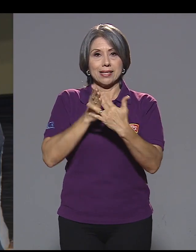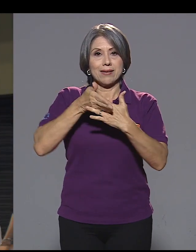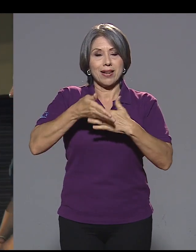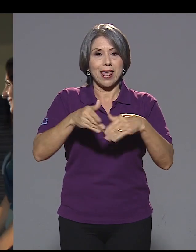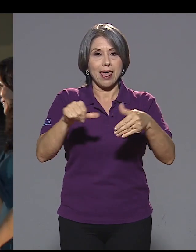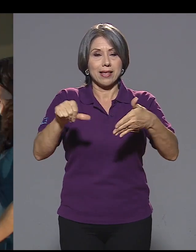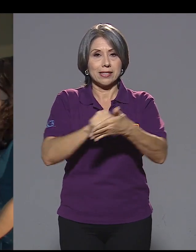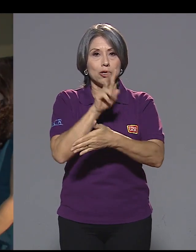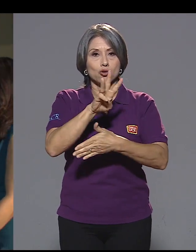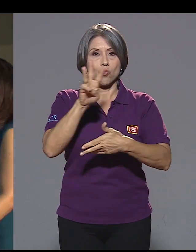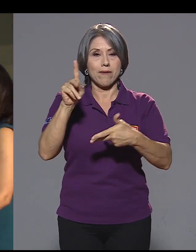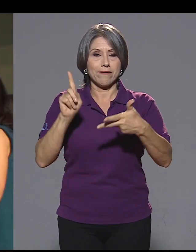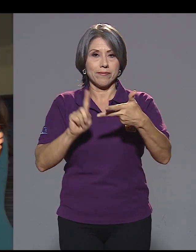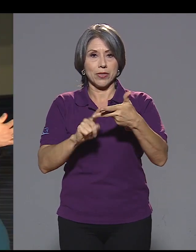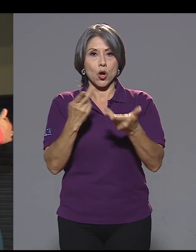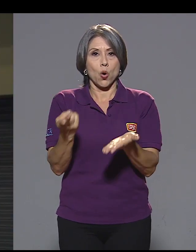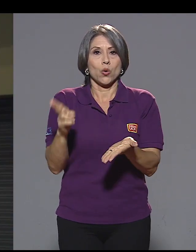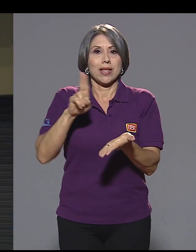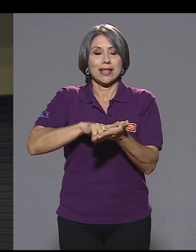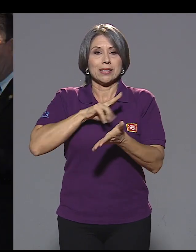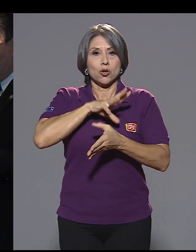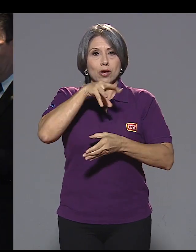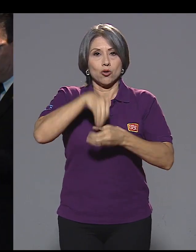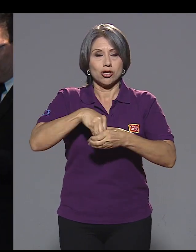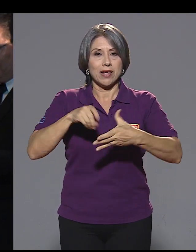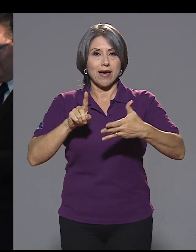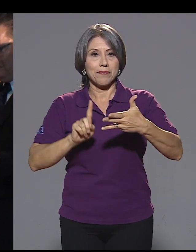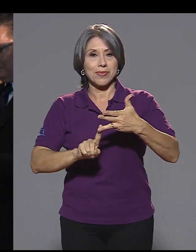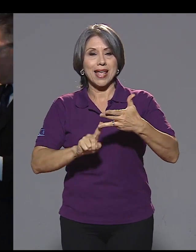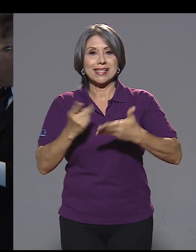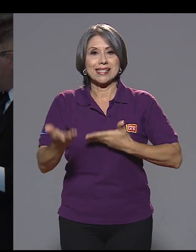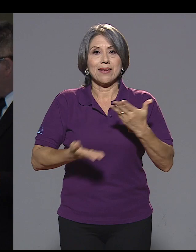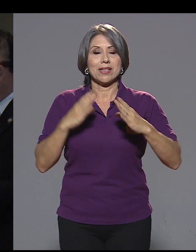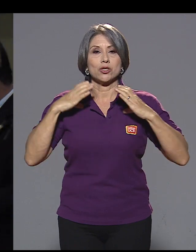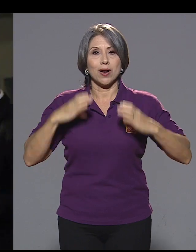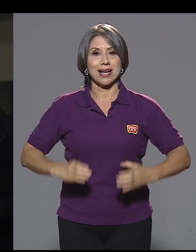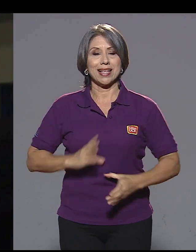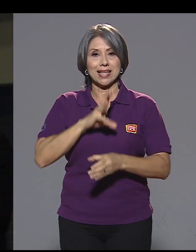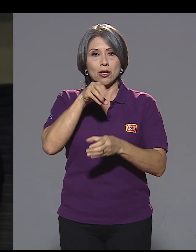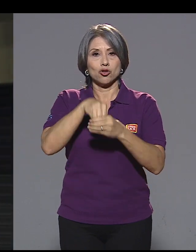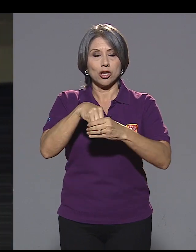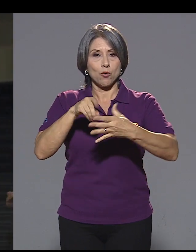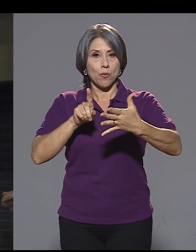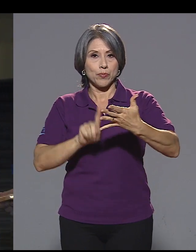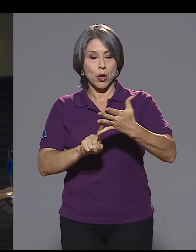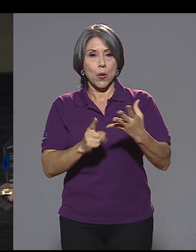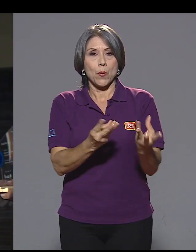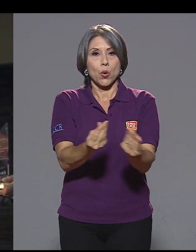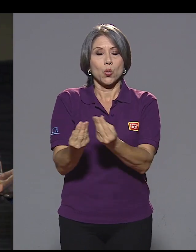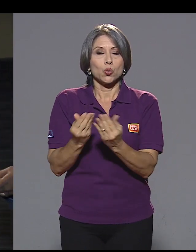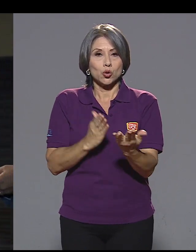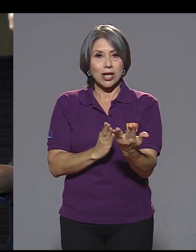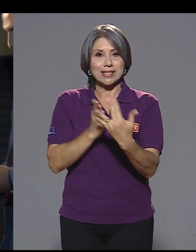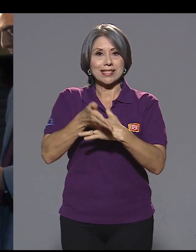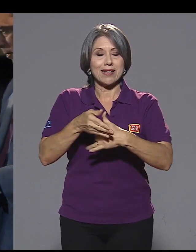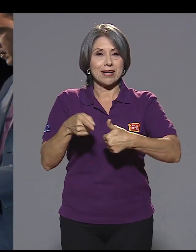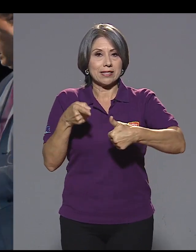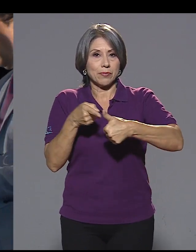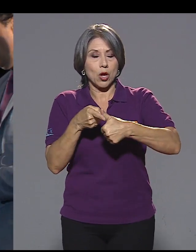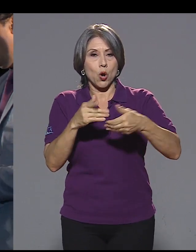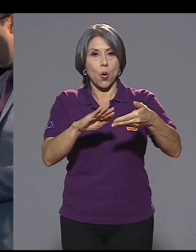accesibilidad en sitios web, contratación inclusiva, servicio al cliente inclusivo, productos